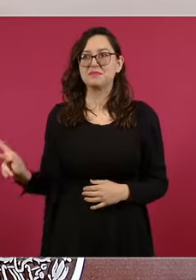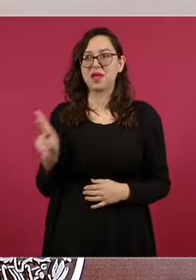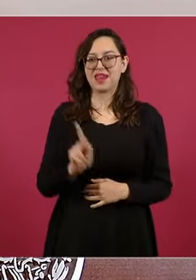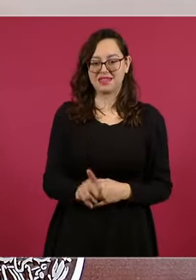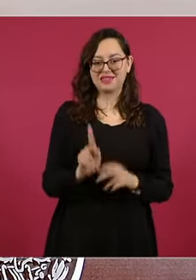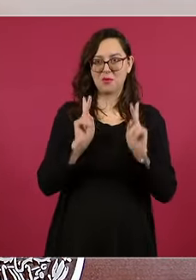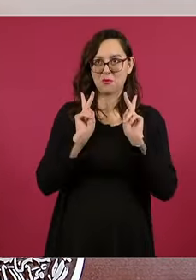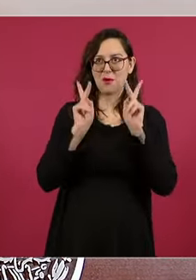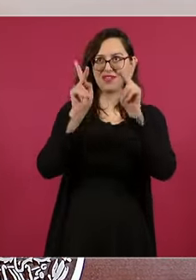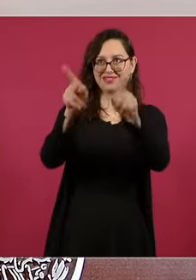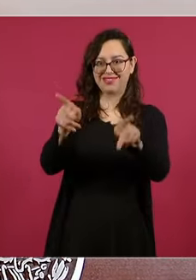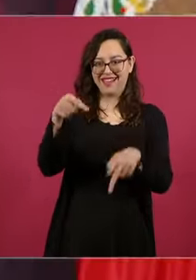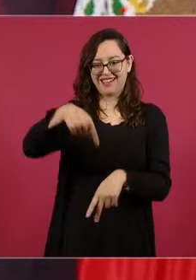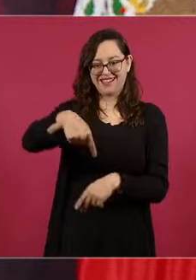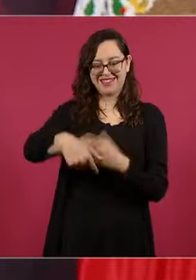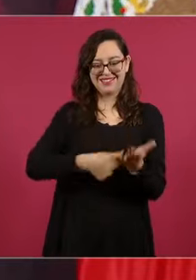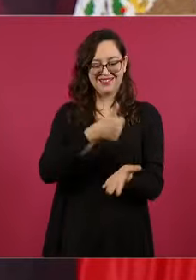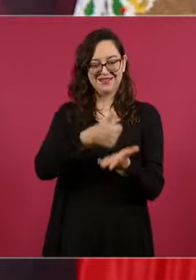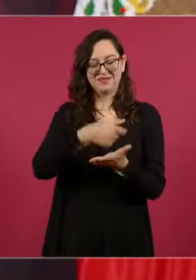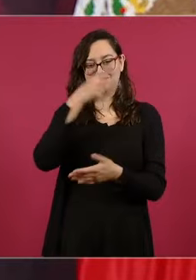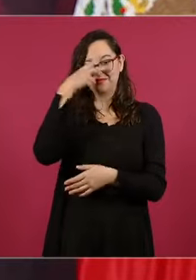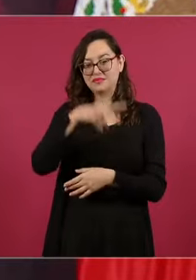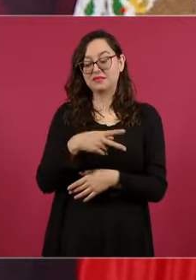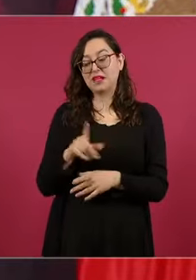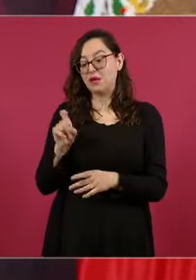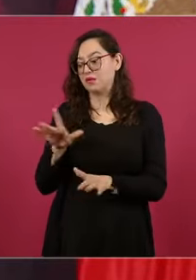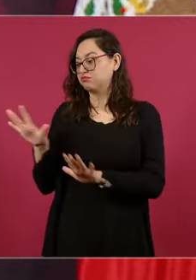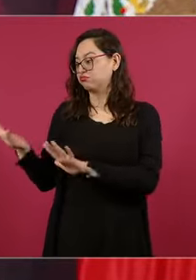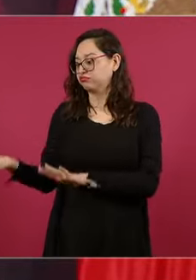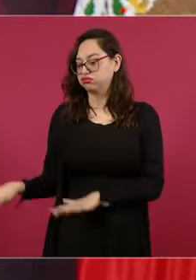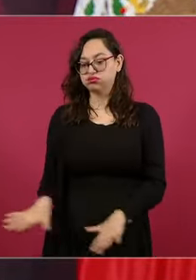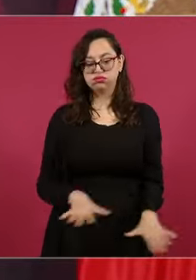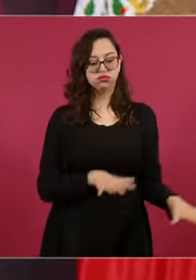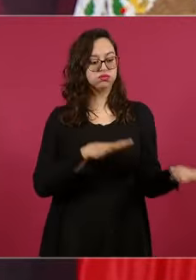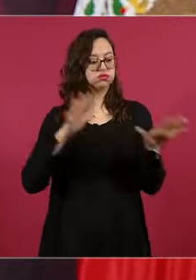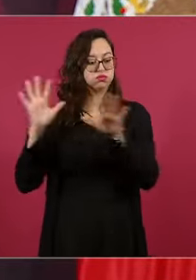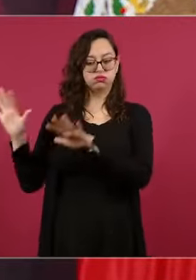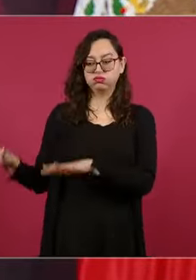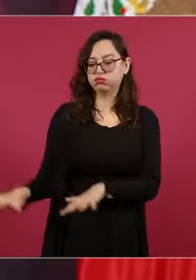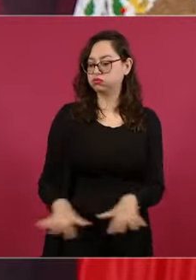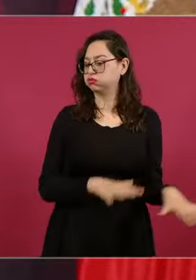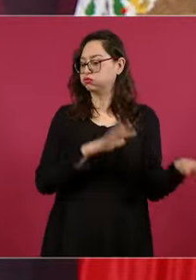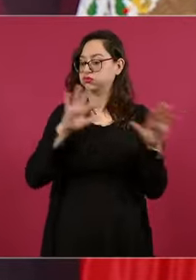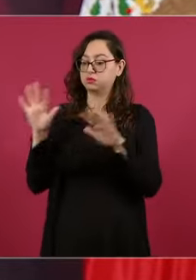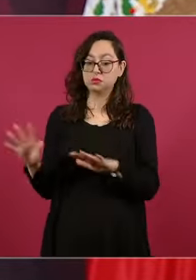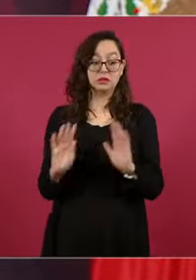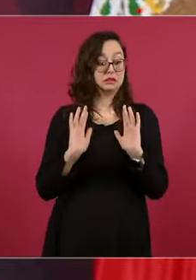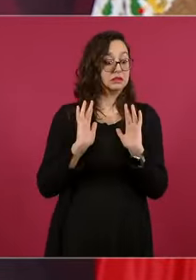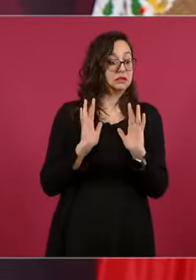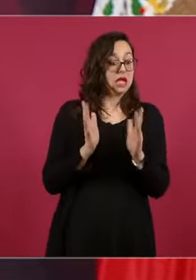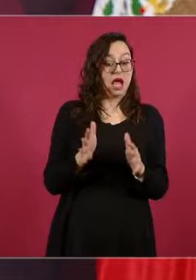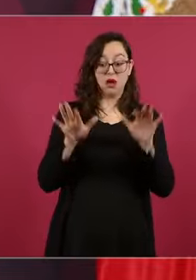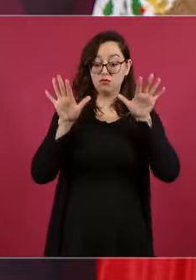Hasta que pasaba la creciente, se llama.